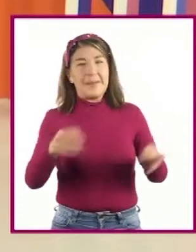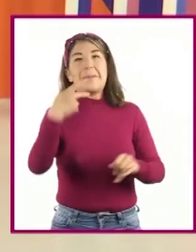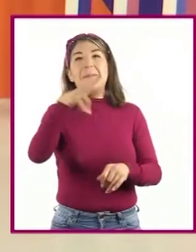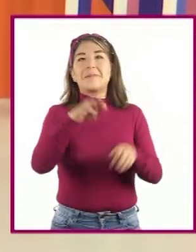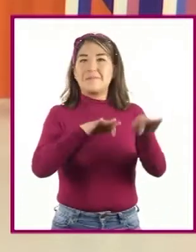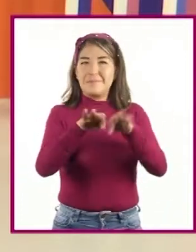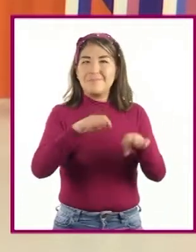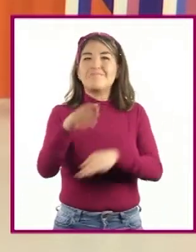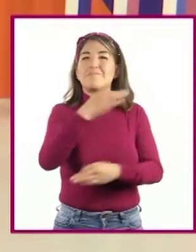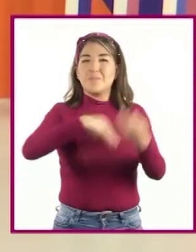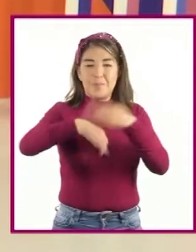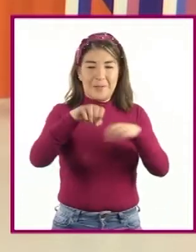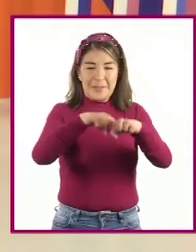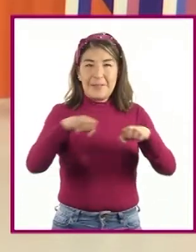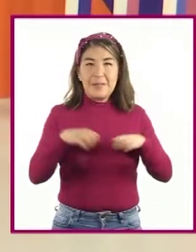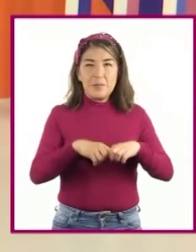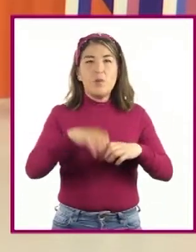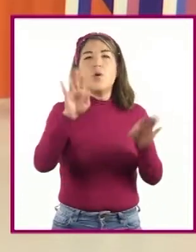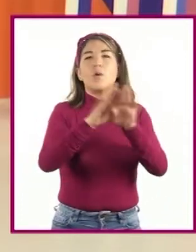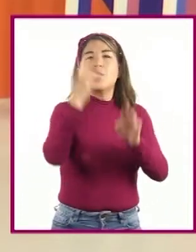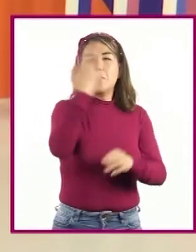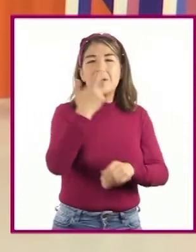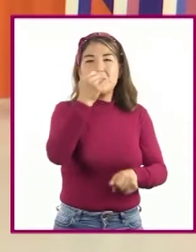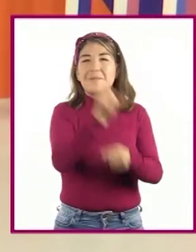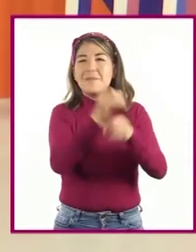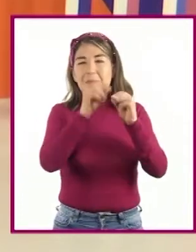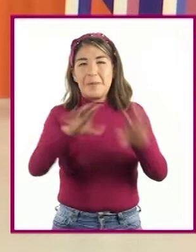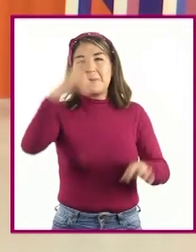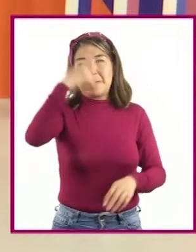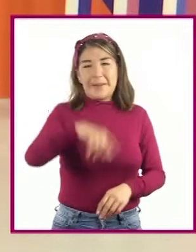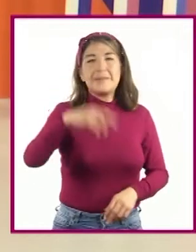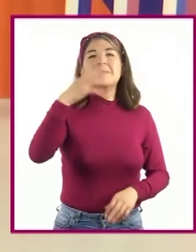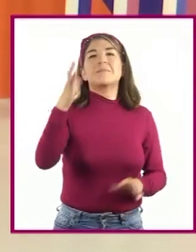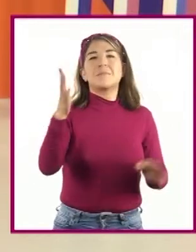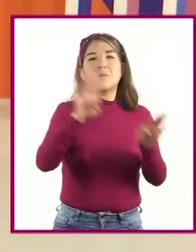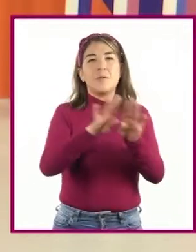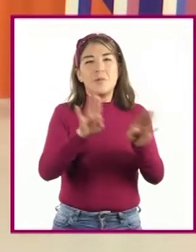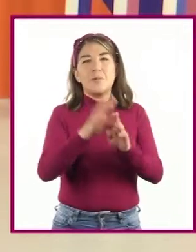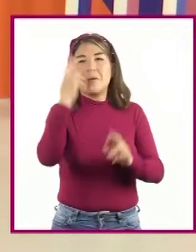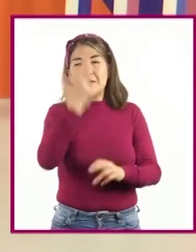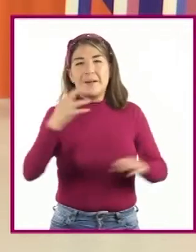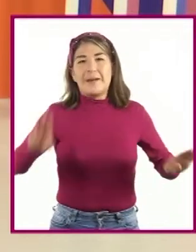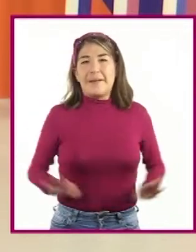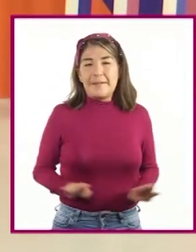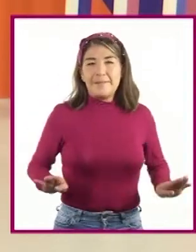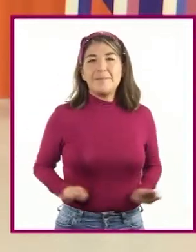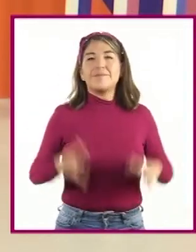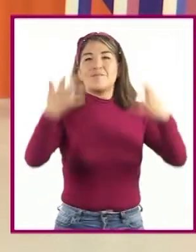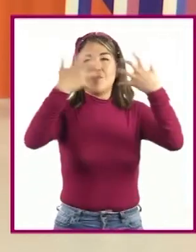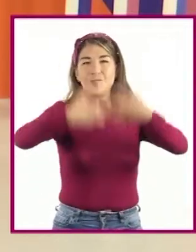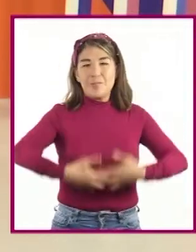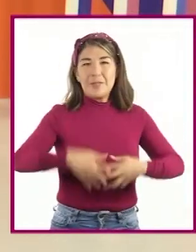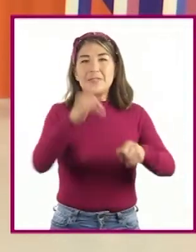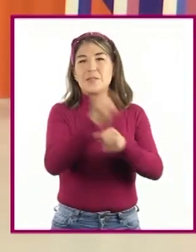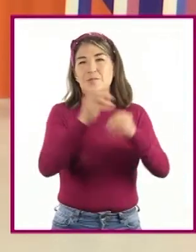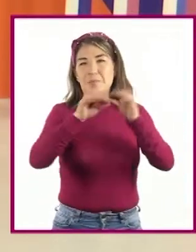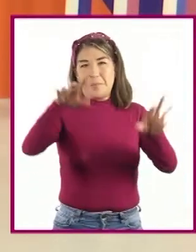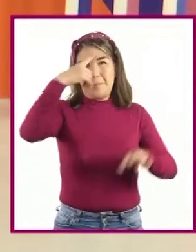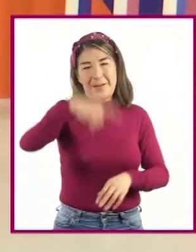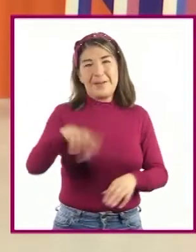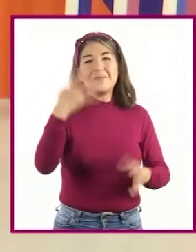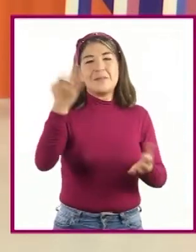y nosotros revisaremos información para analizar características y función de los informes de experimentos